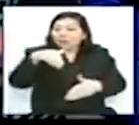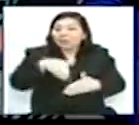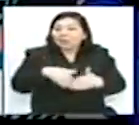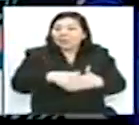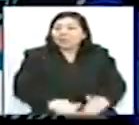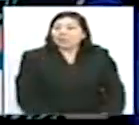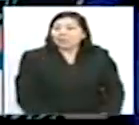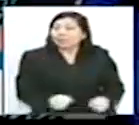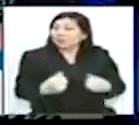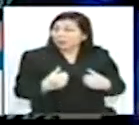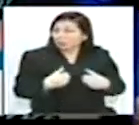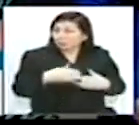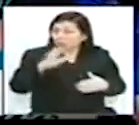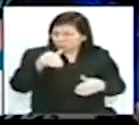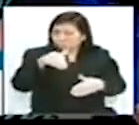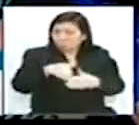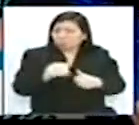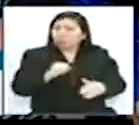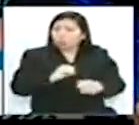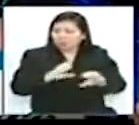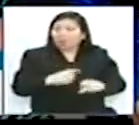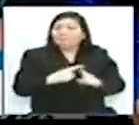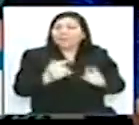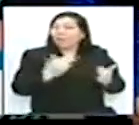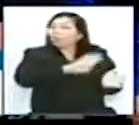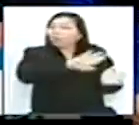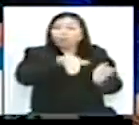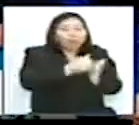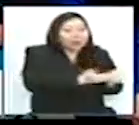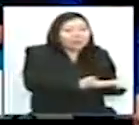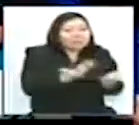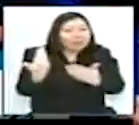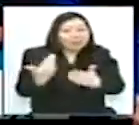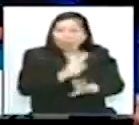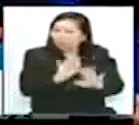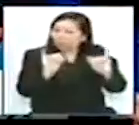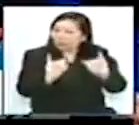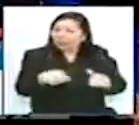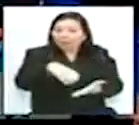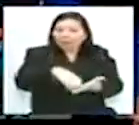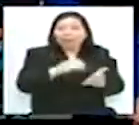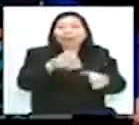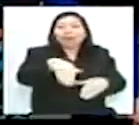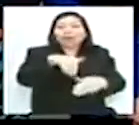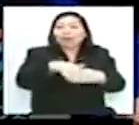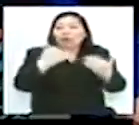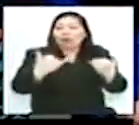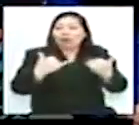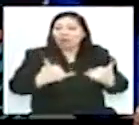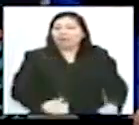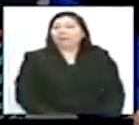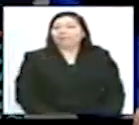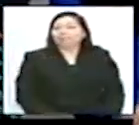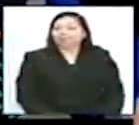elecciones. Si tengo que ser yo el que llame a elecciones, lo haré. Pero vámonos todos ya y dejemos que el pueblo elija ahora.